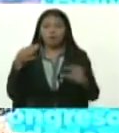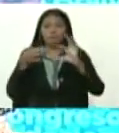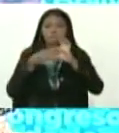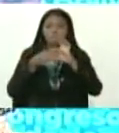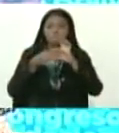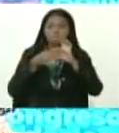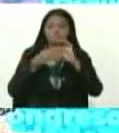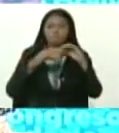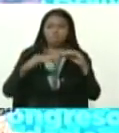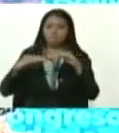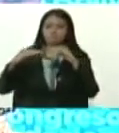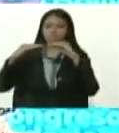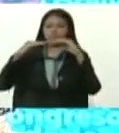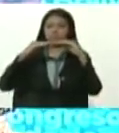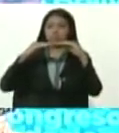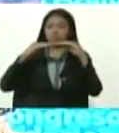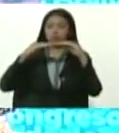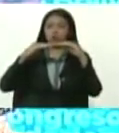consensuada,